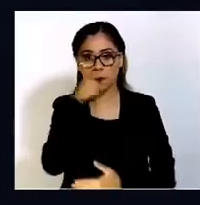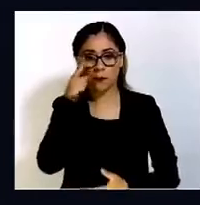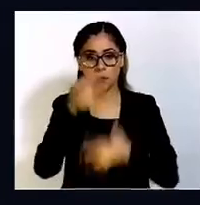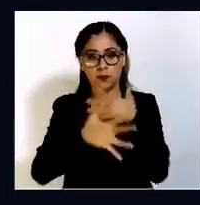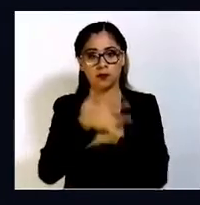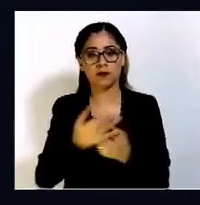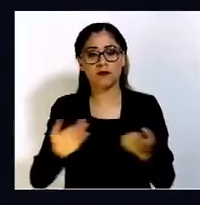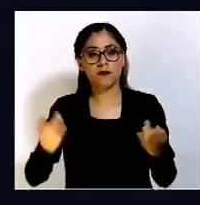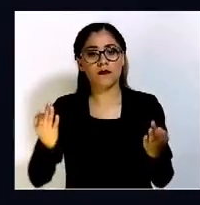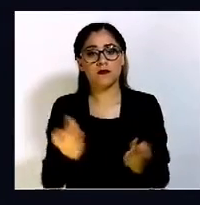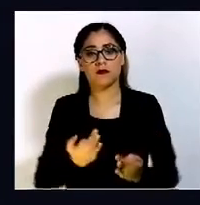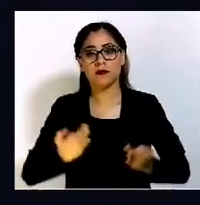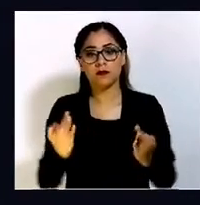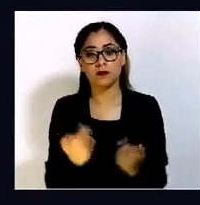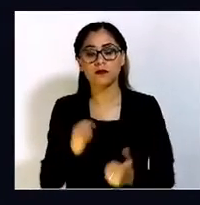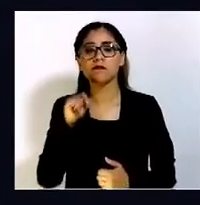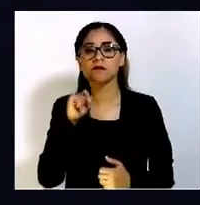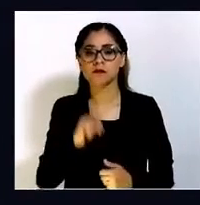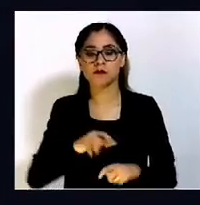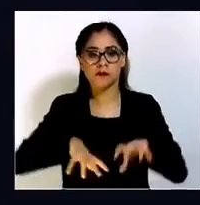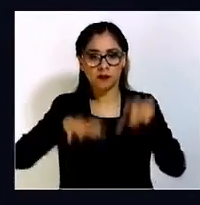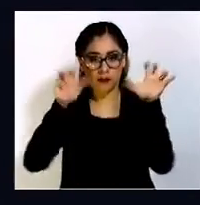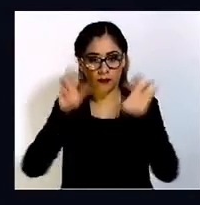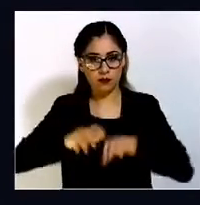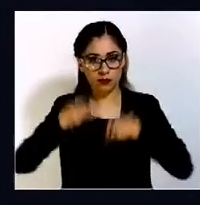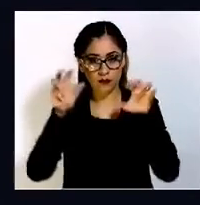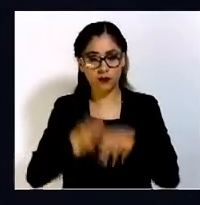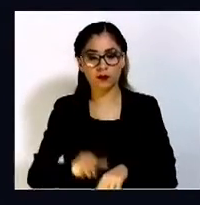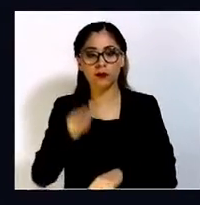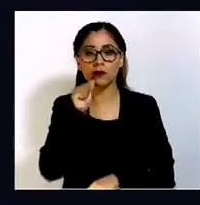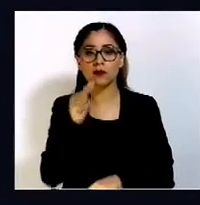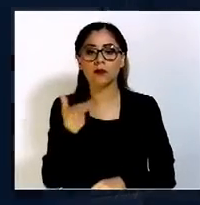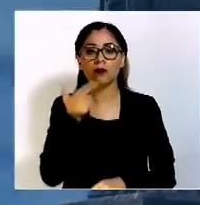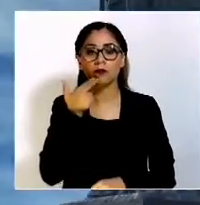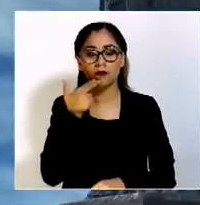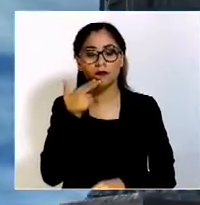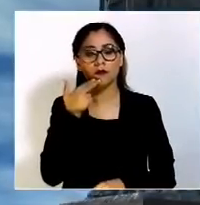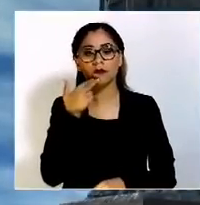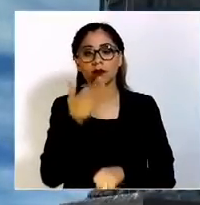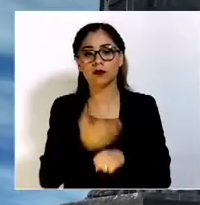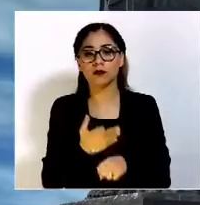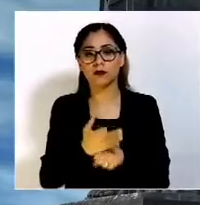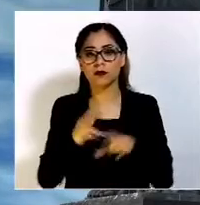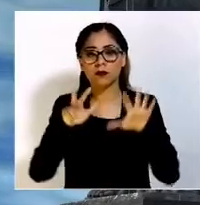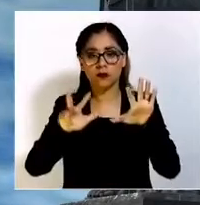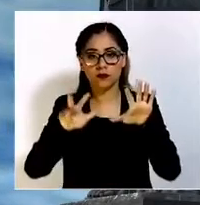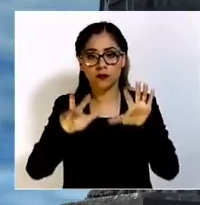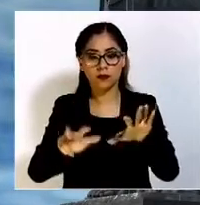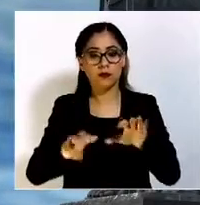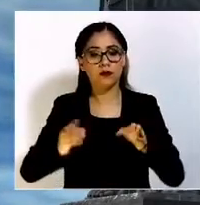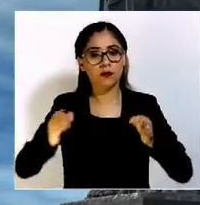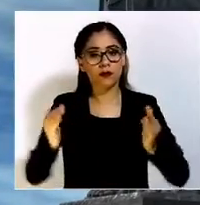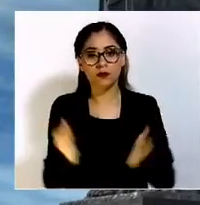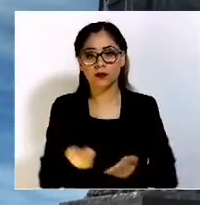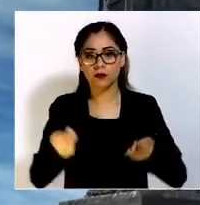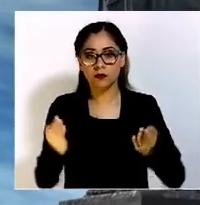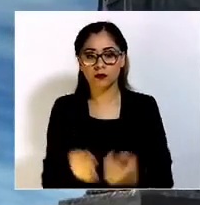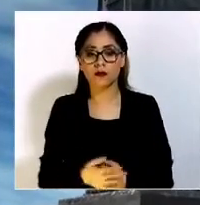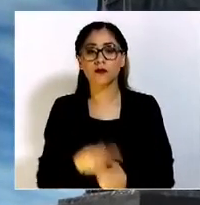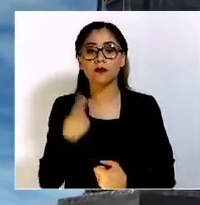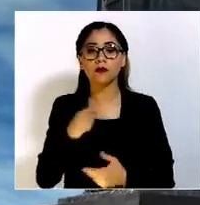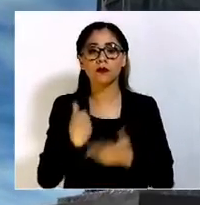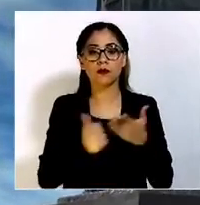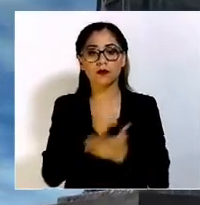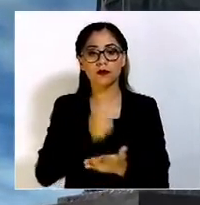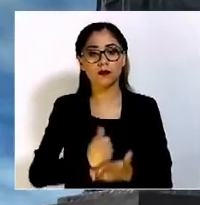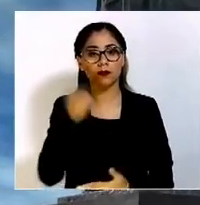con probabilidad de alguna precipitación. Y Autlán de Navarro, en este momento, 18 grados la temperatura. Aquí en el área